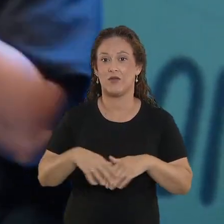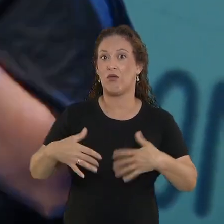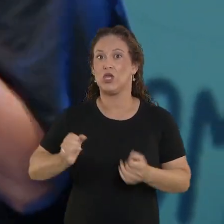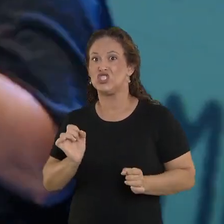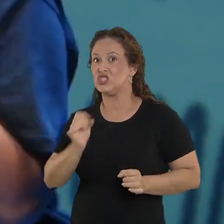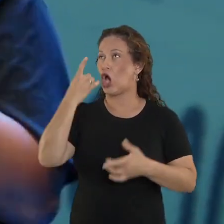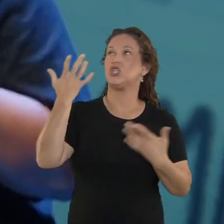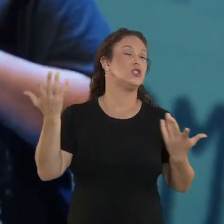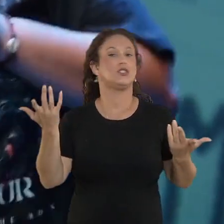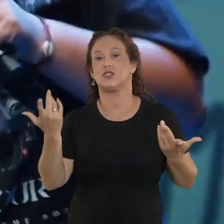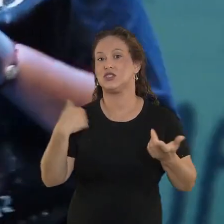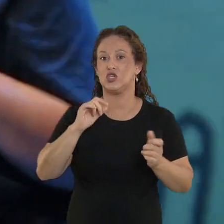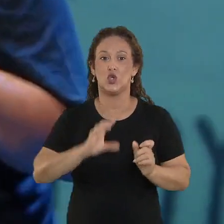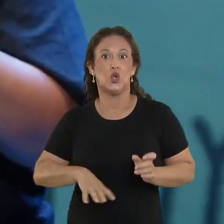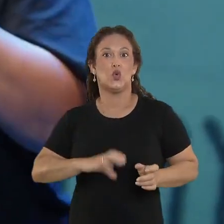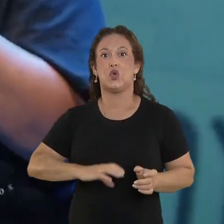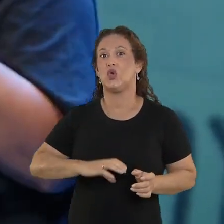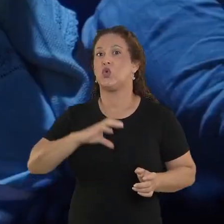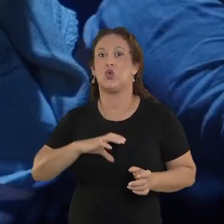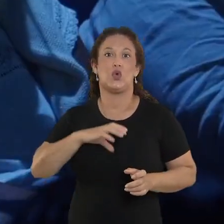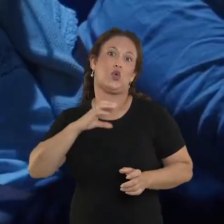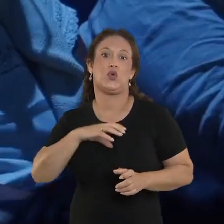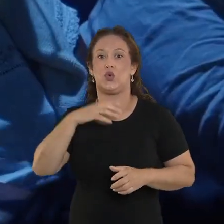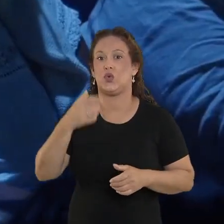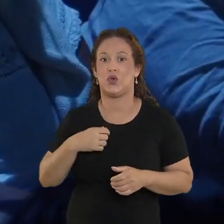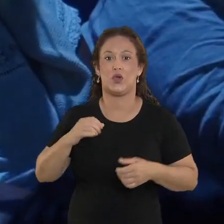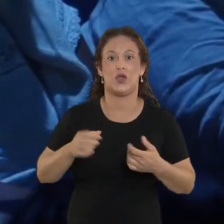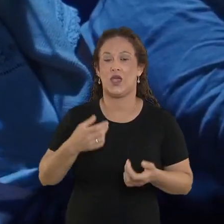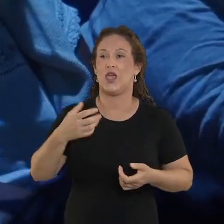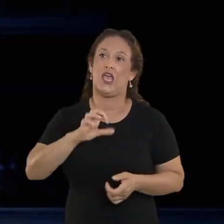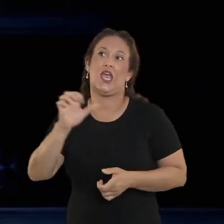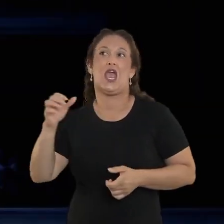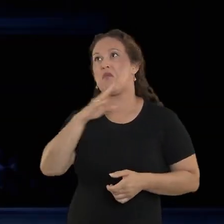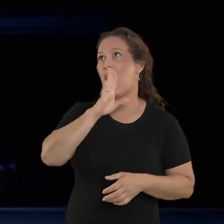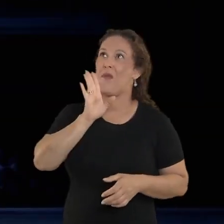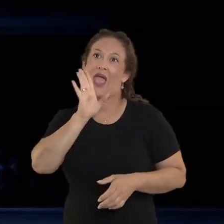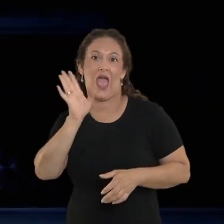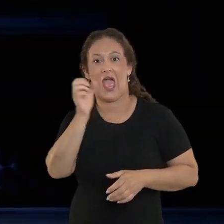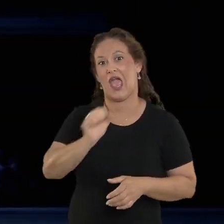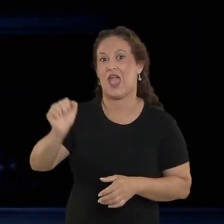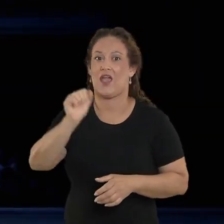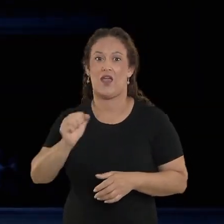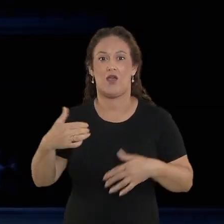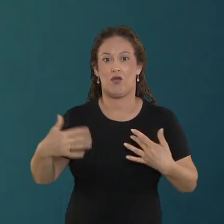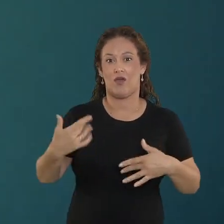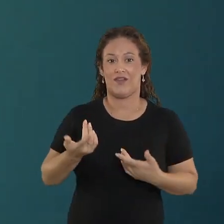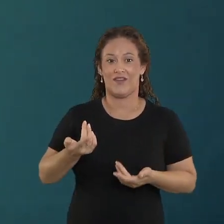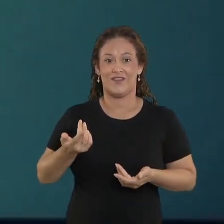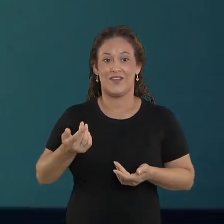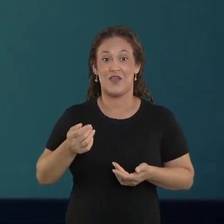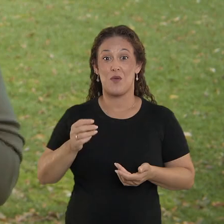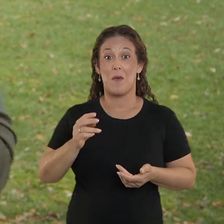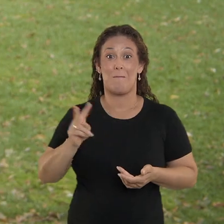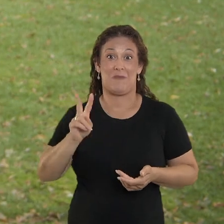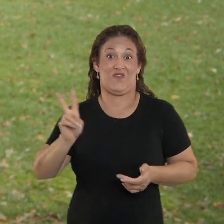¡Quimbara, quimbara, quima, quimbam! ¡Yos! Me subía y me subía. ¡Yos! ¡Eh, mamá! Viniste